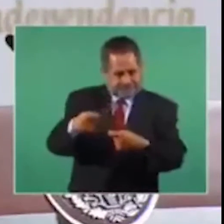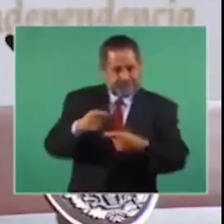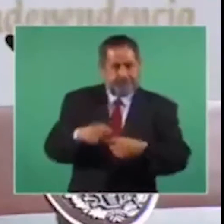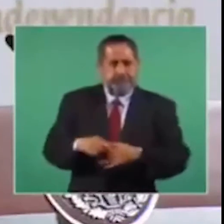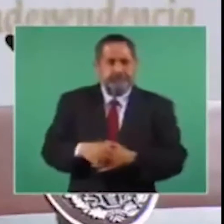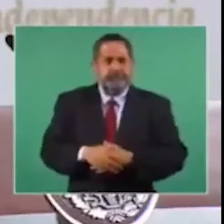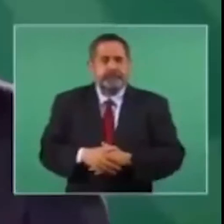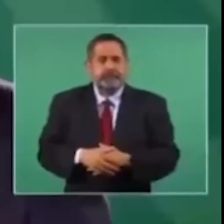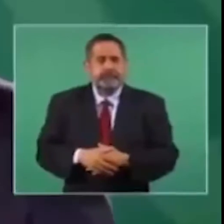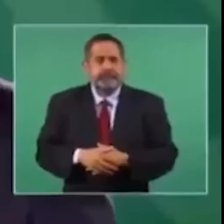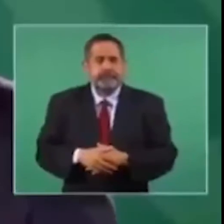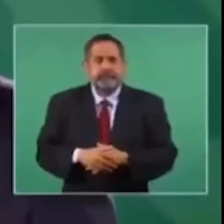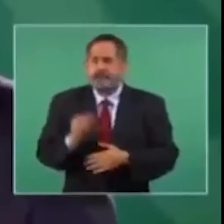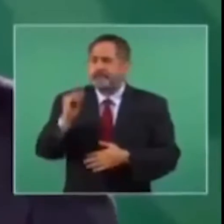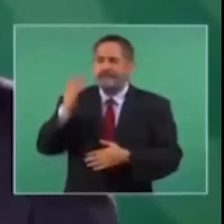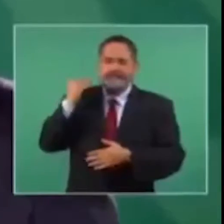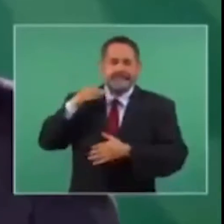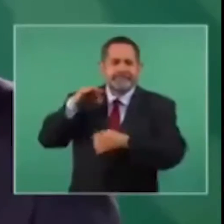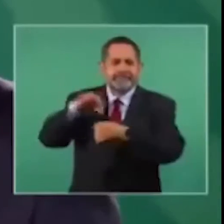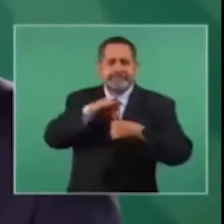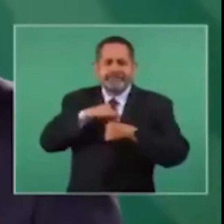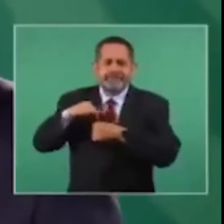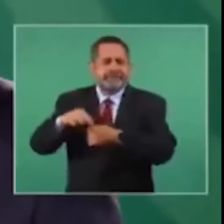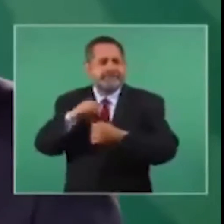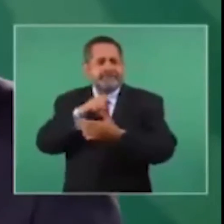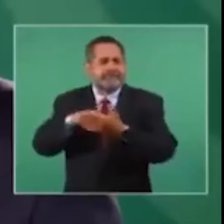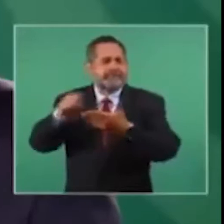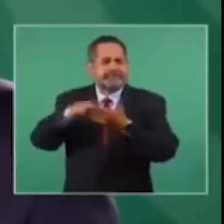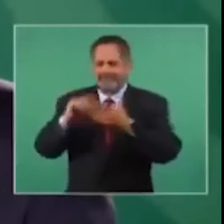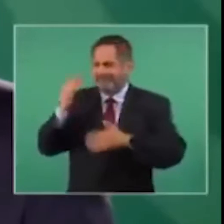De que hubieron elecciones